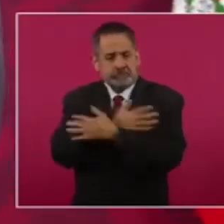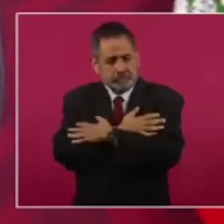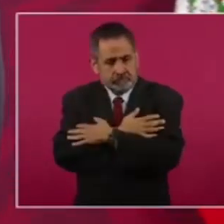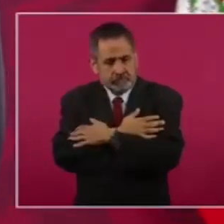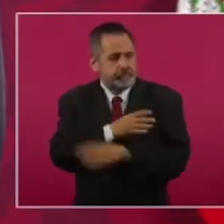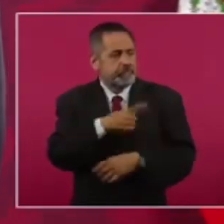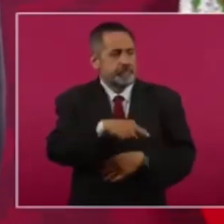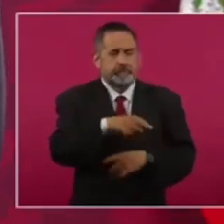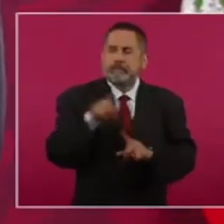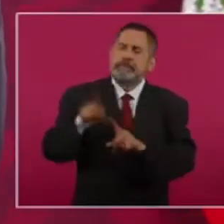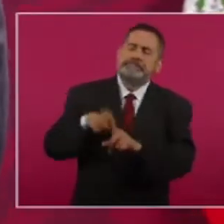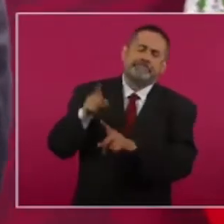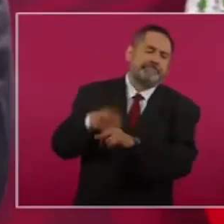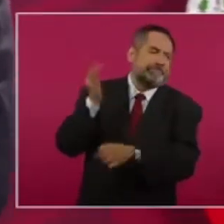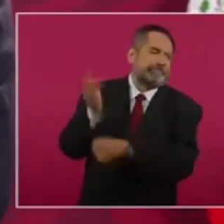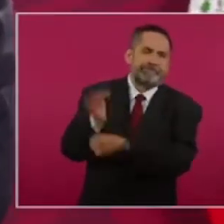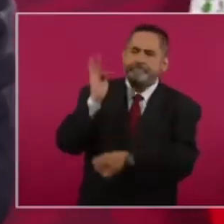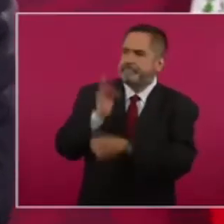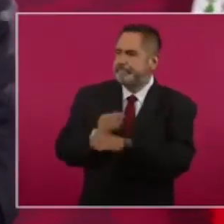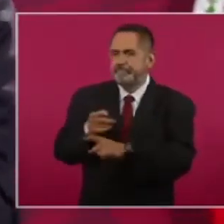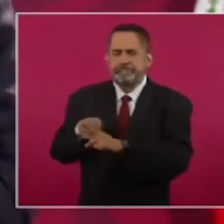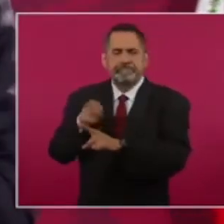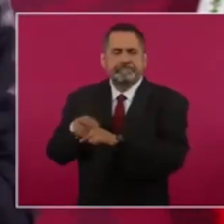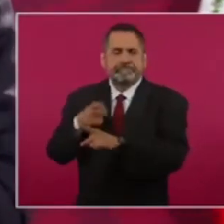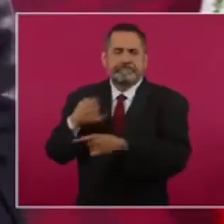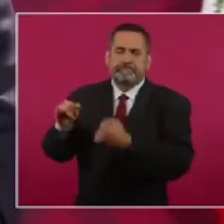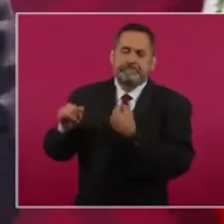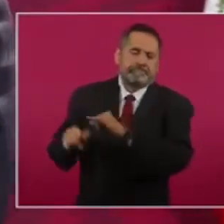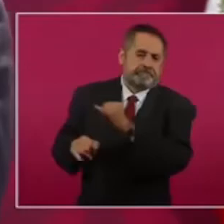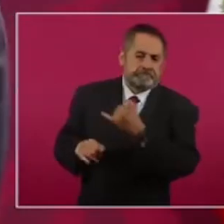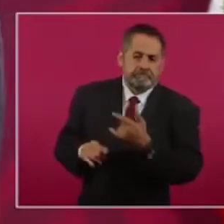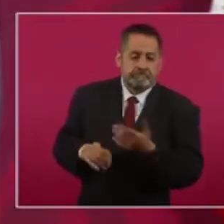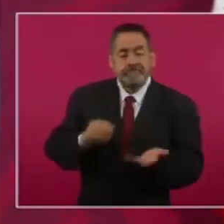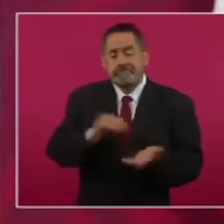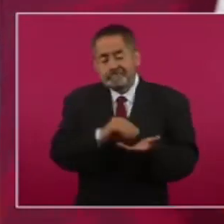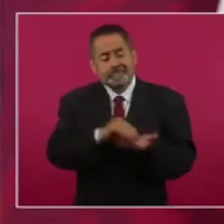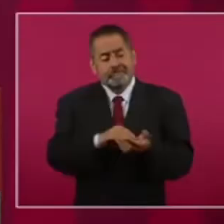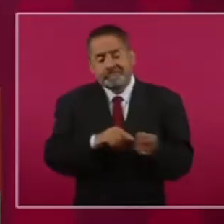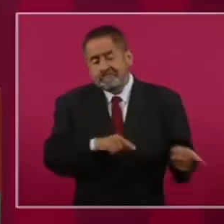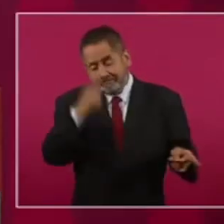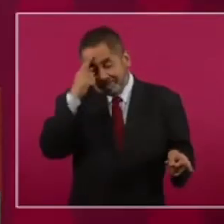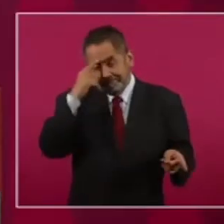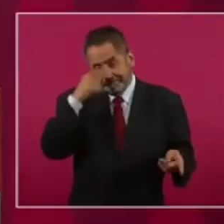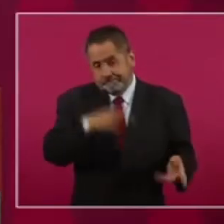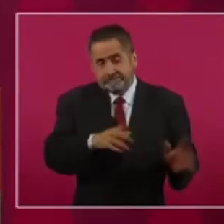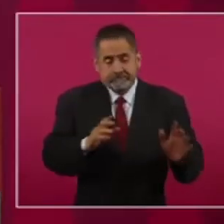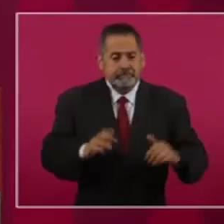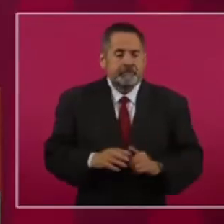se burlaron, lo siguen haciendo.